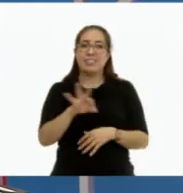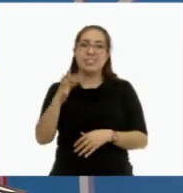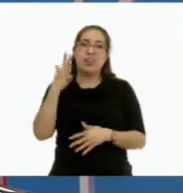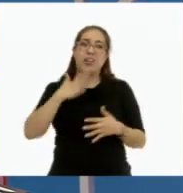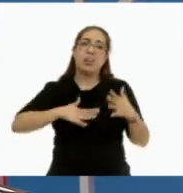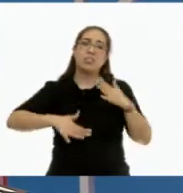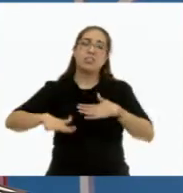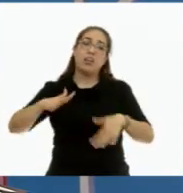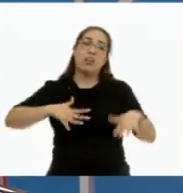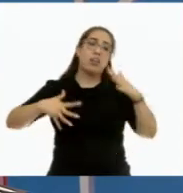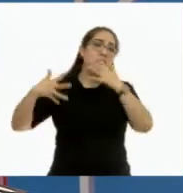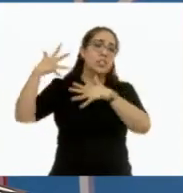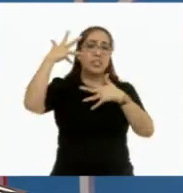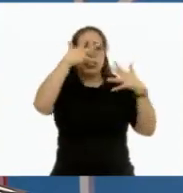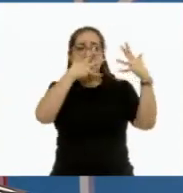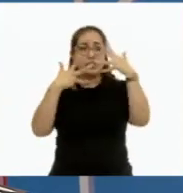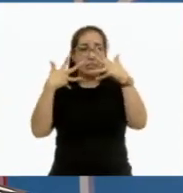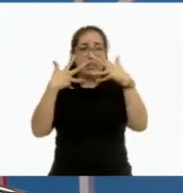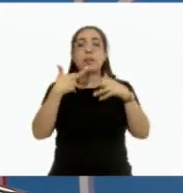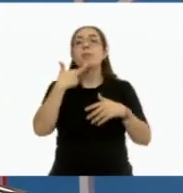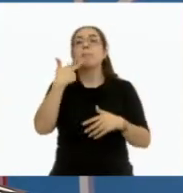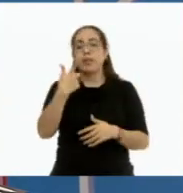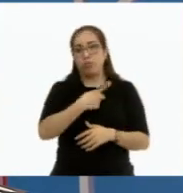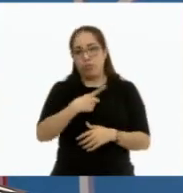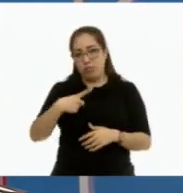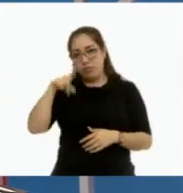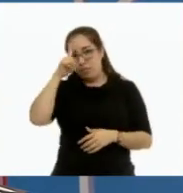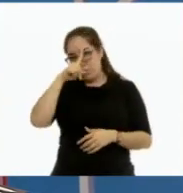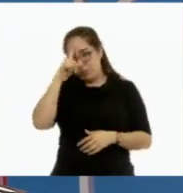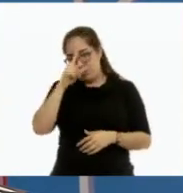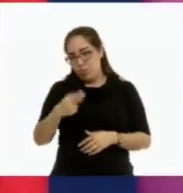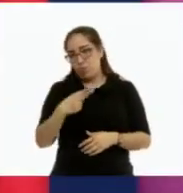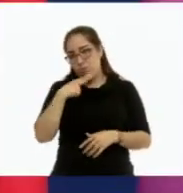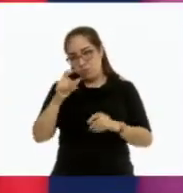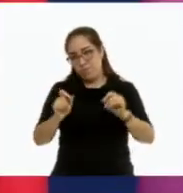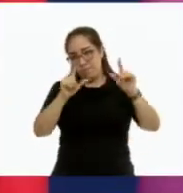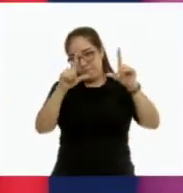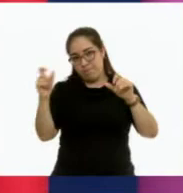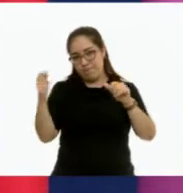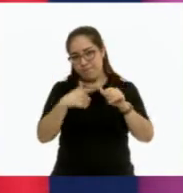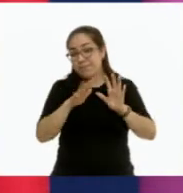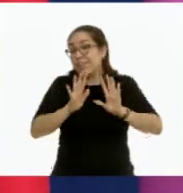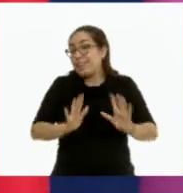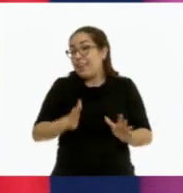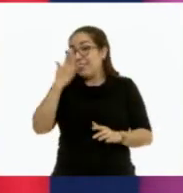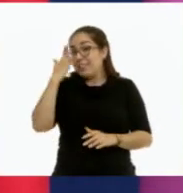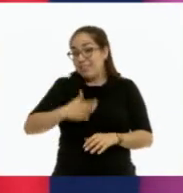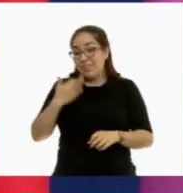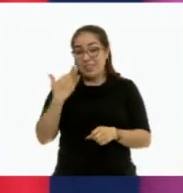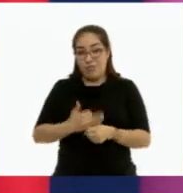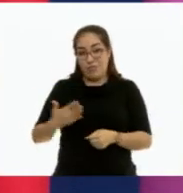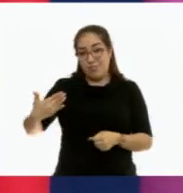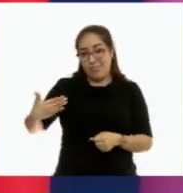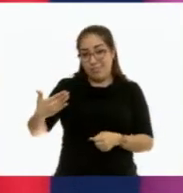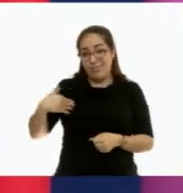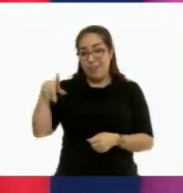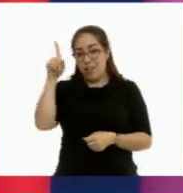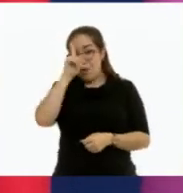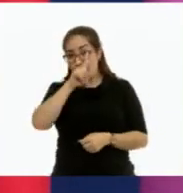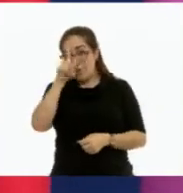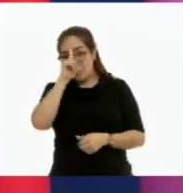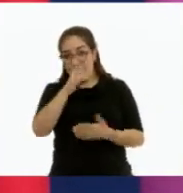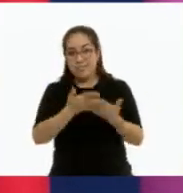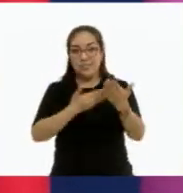es importante que tengas una técnica de estudio. Pues ya lo saben, les acabamos de dar varias muy